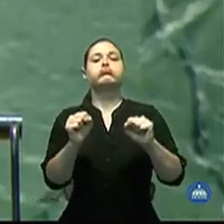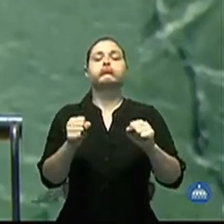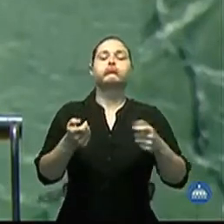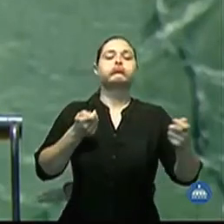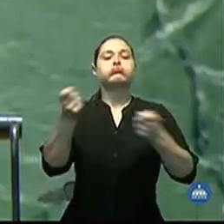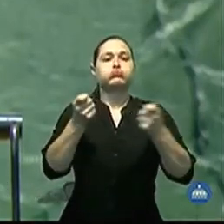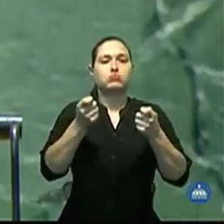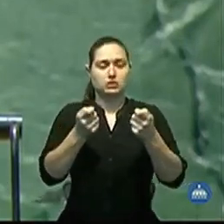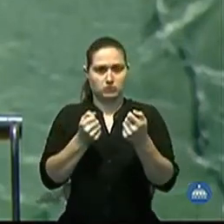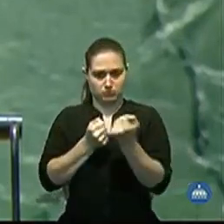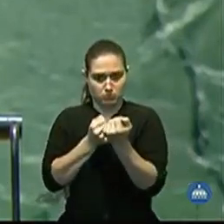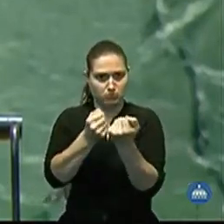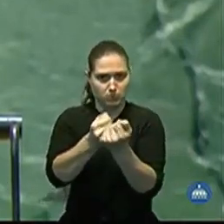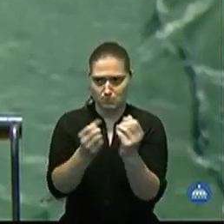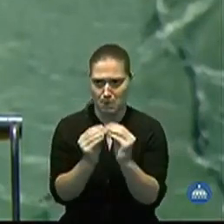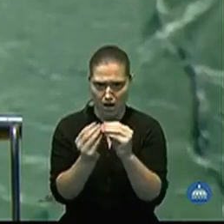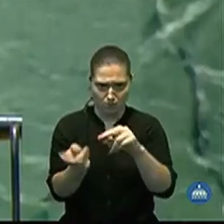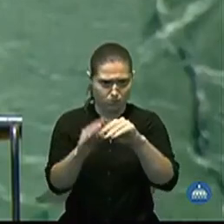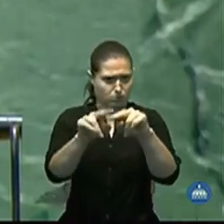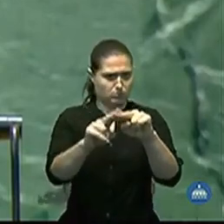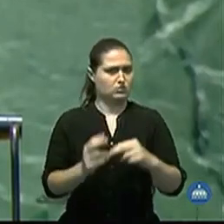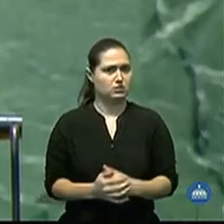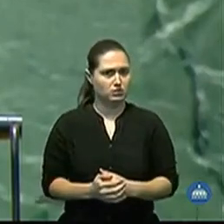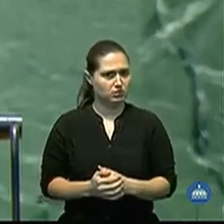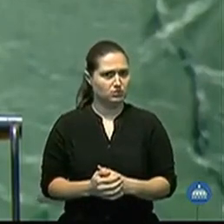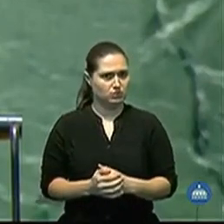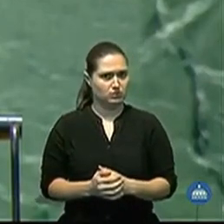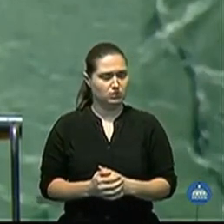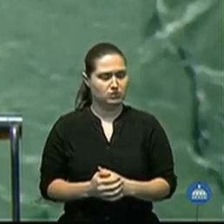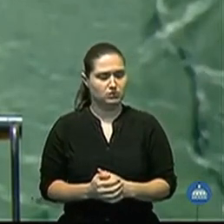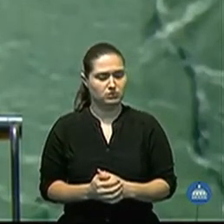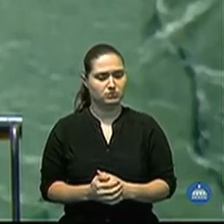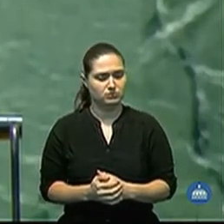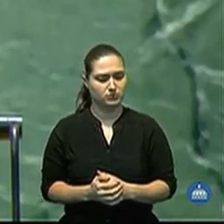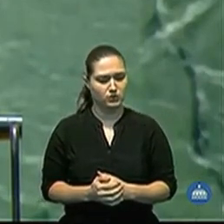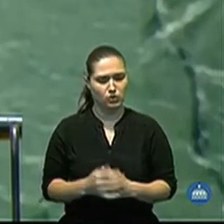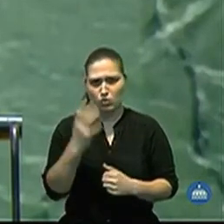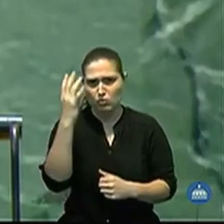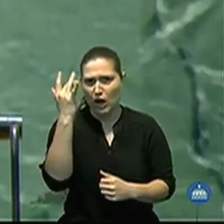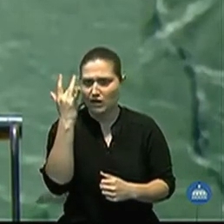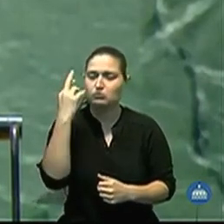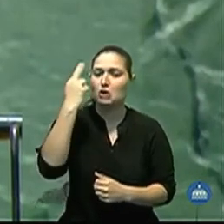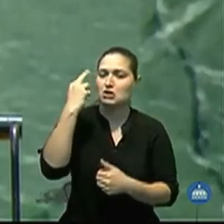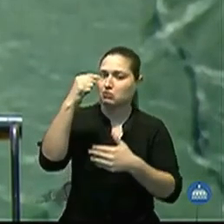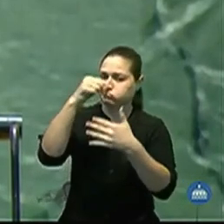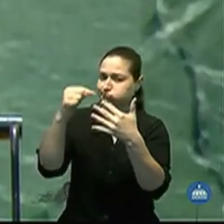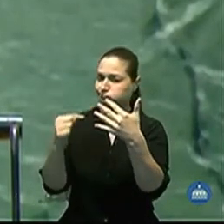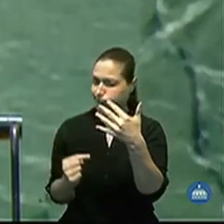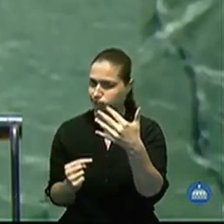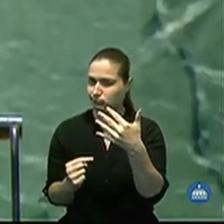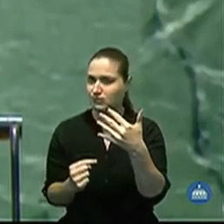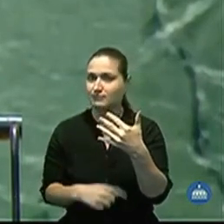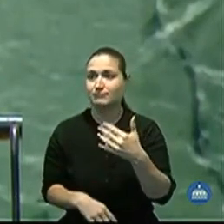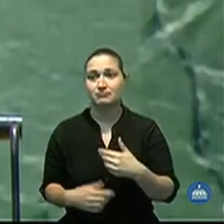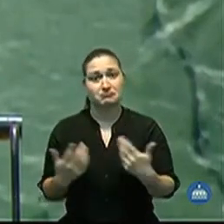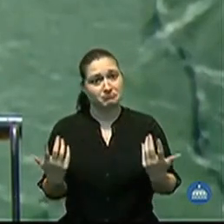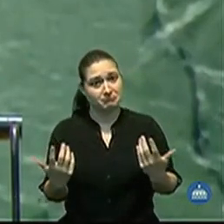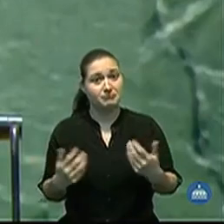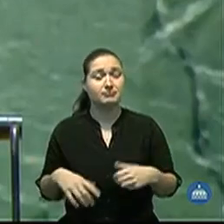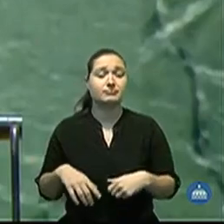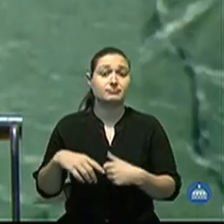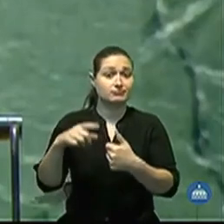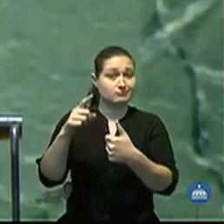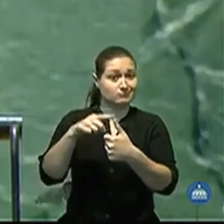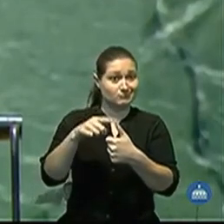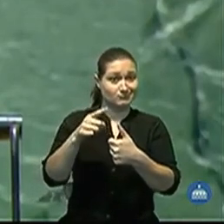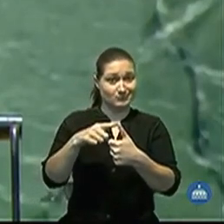periodo. Múltiples factores inciden en este declive, entre ellos las secuelas de las frecuentes